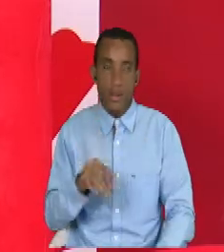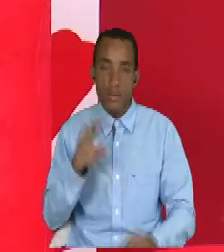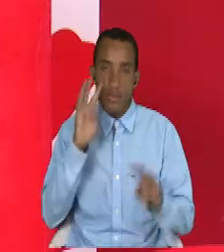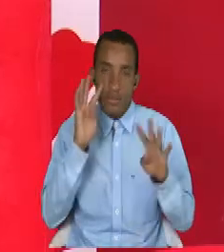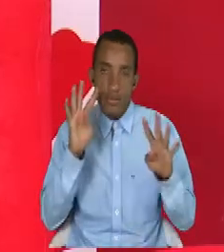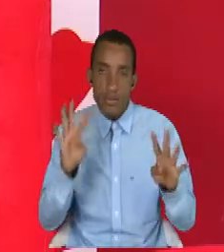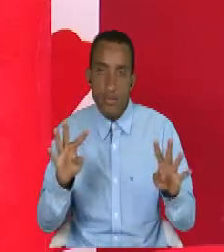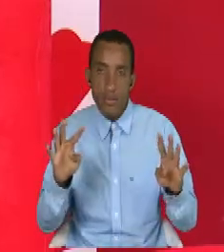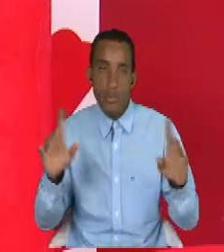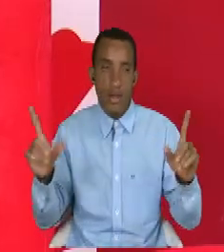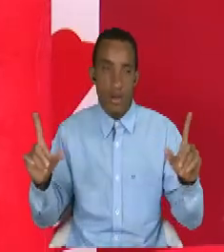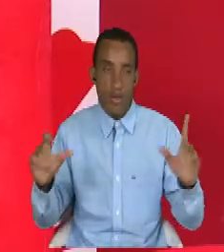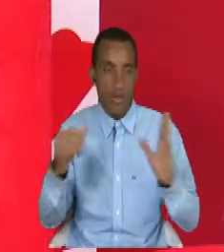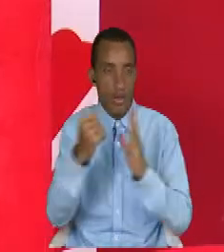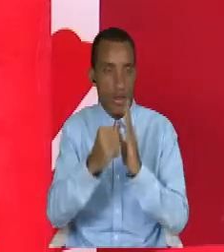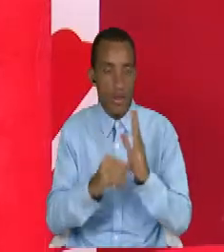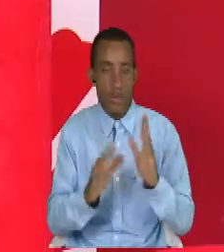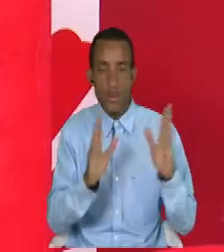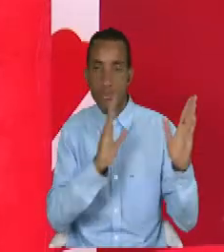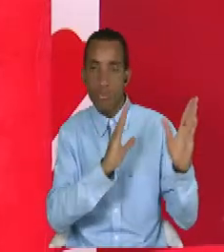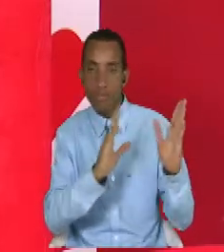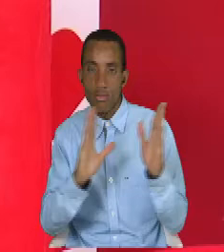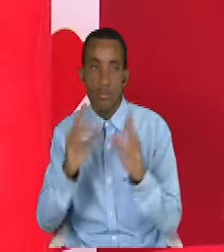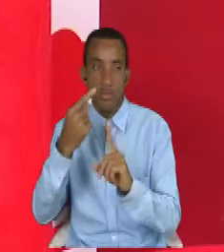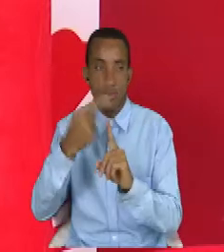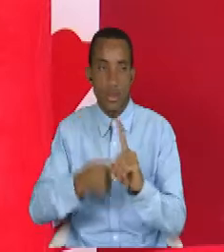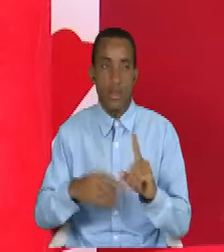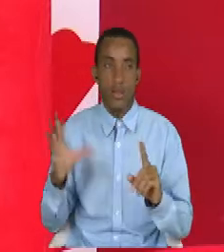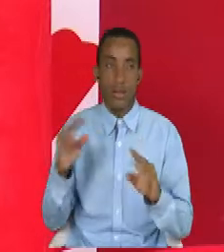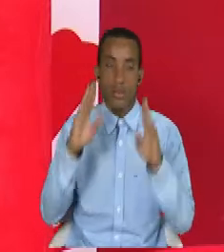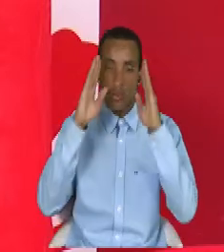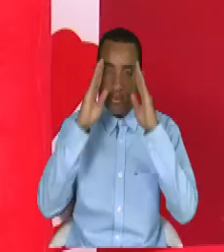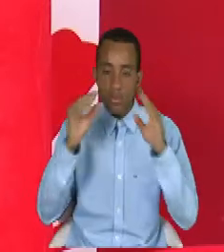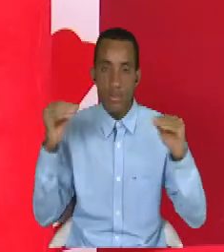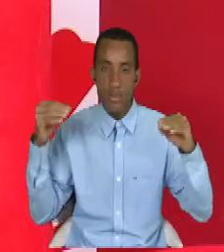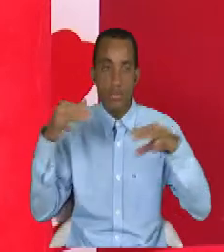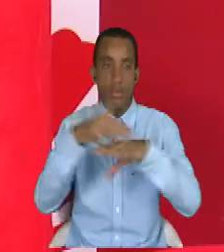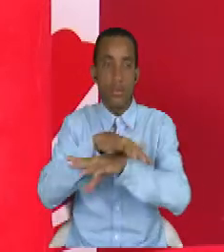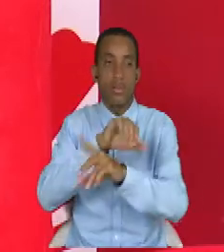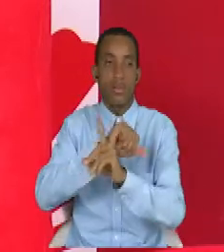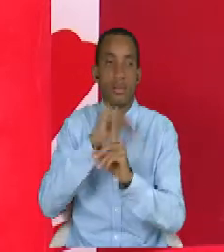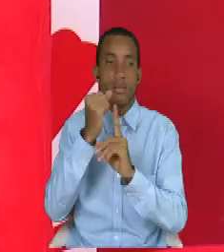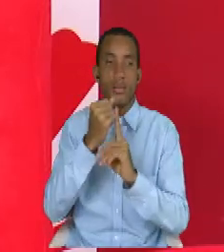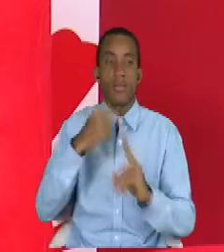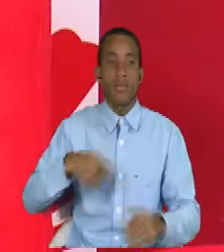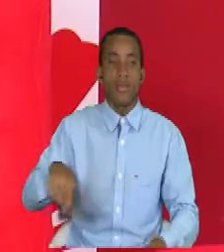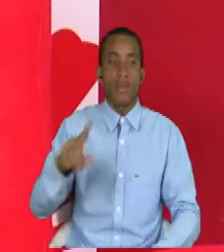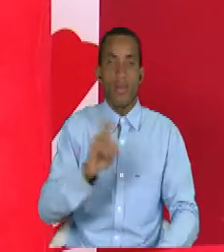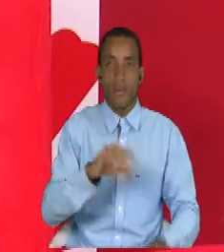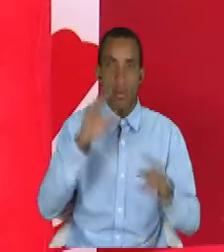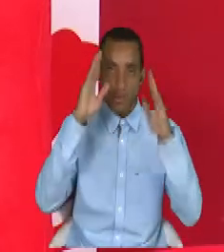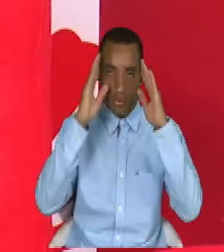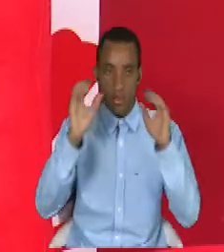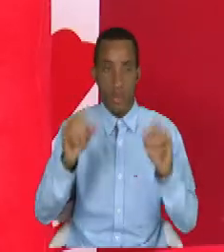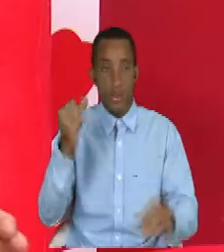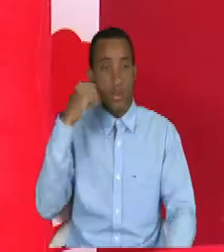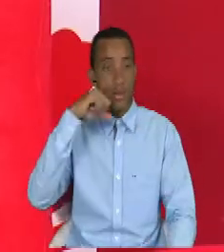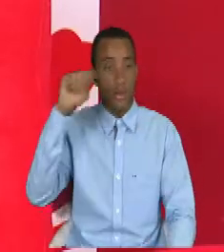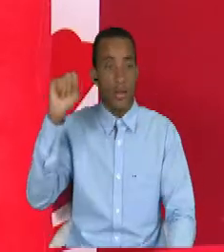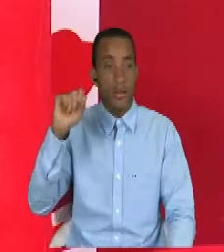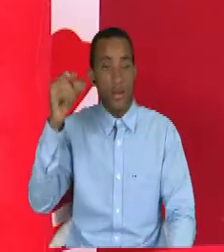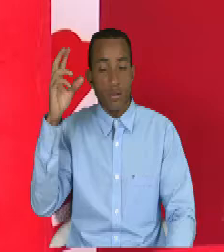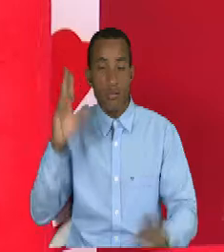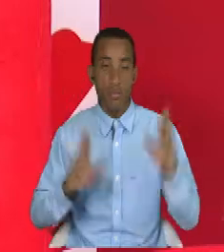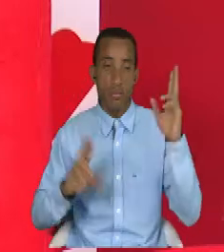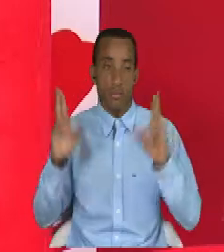durante todo este mes por favor entonces están pendiente en nuestras redes sociales para que estén ahí pendientes de poder se lo ganar a través de una rifa